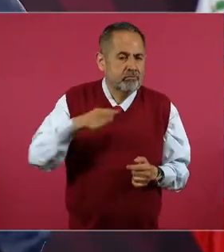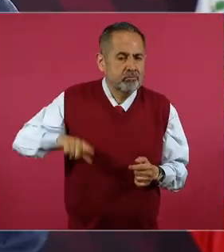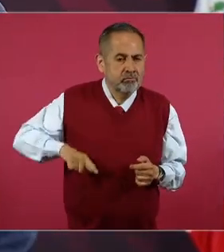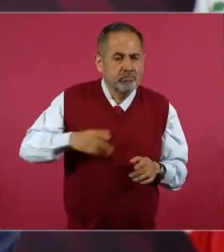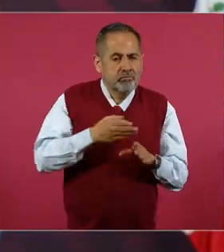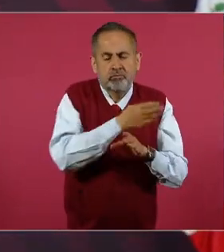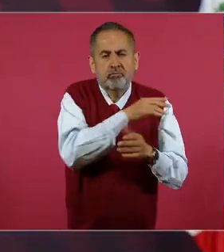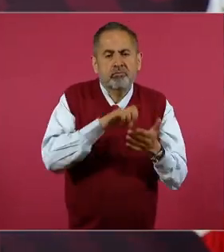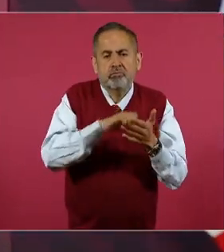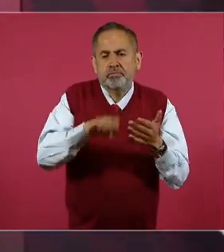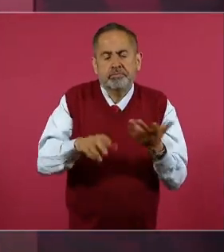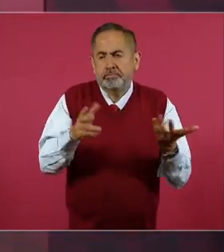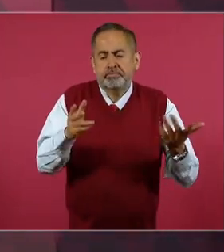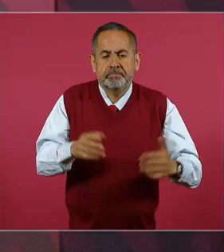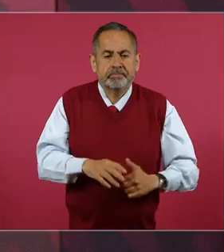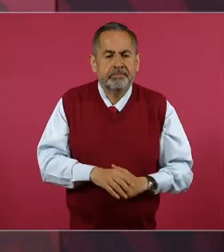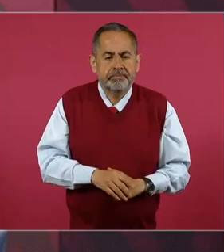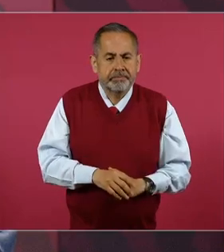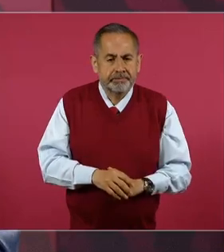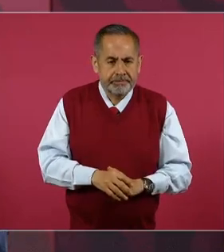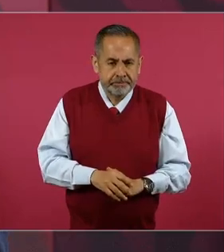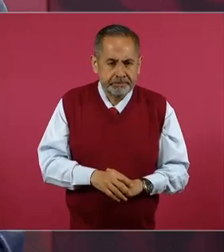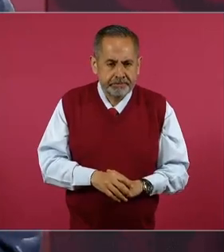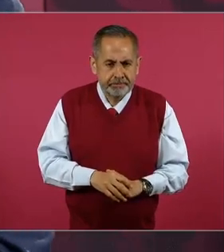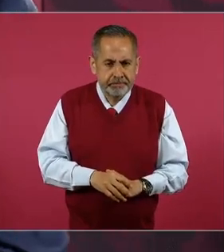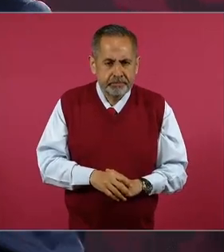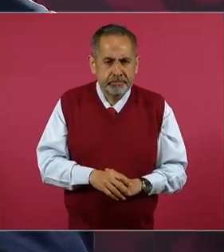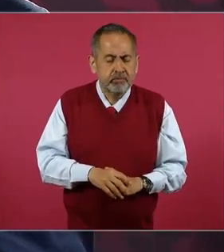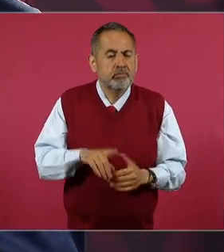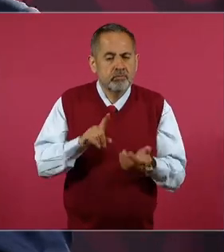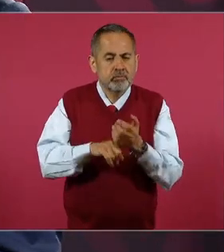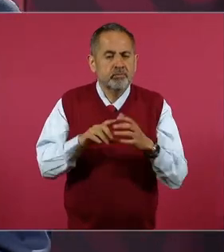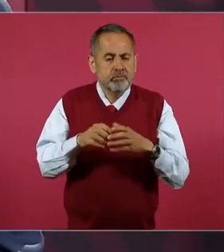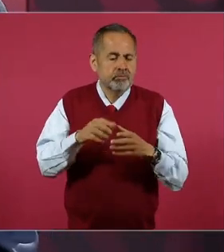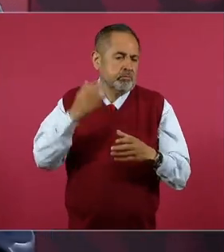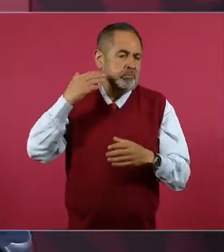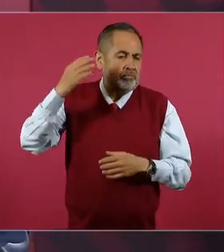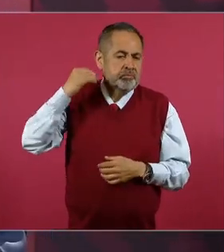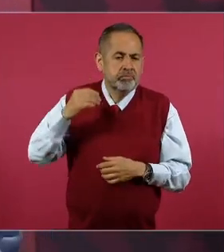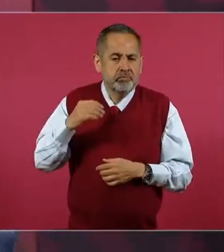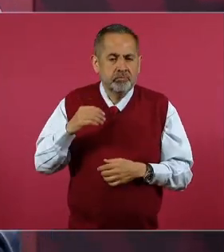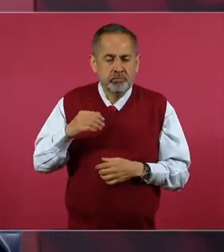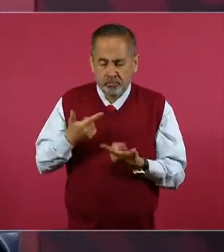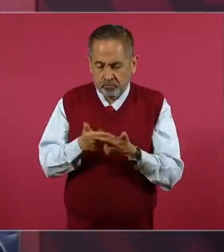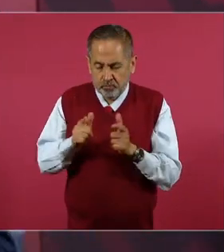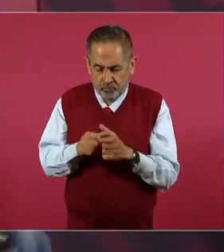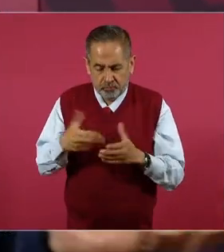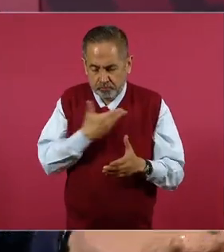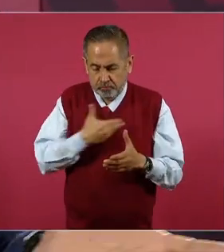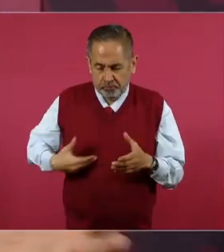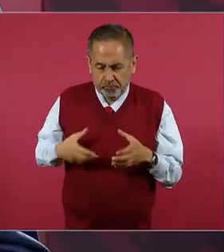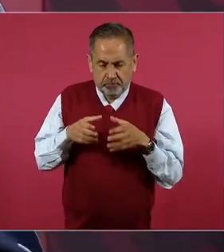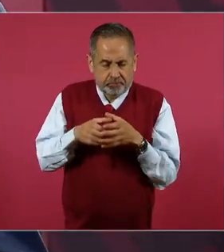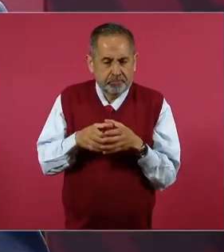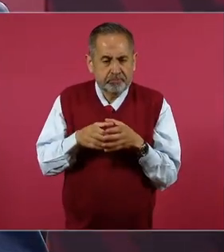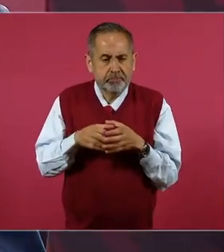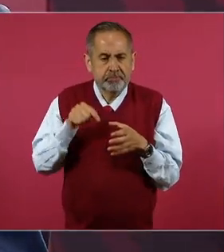Por ejemplo, el Poder Ejecutivo, el presidente, no puede